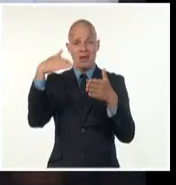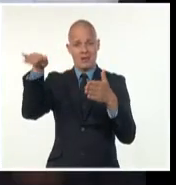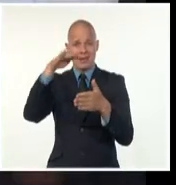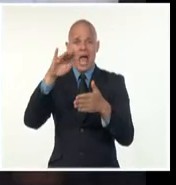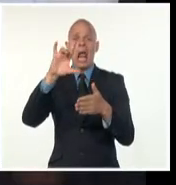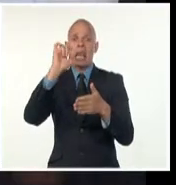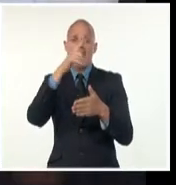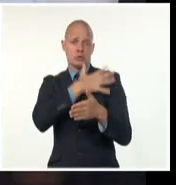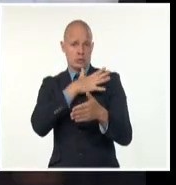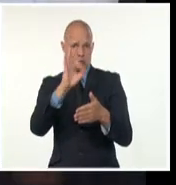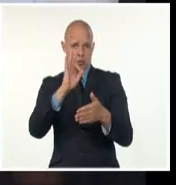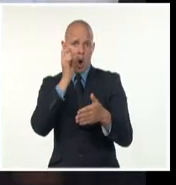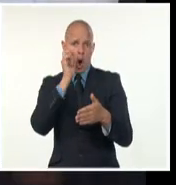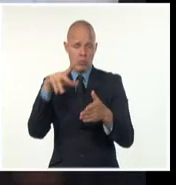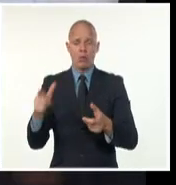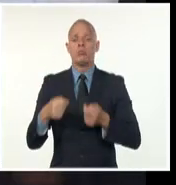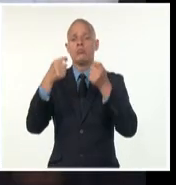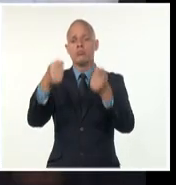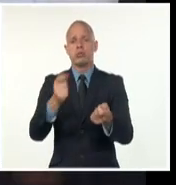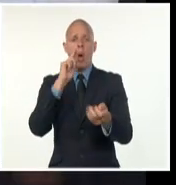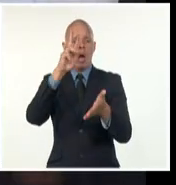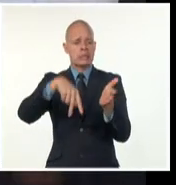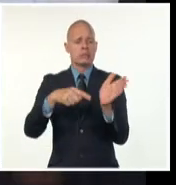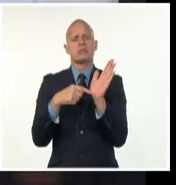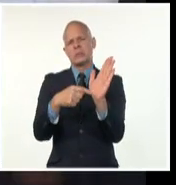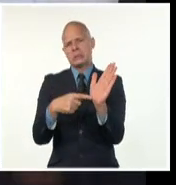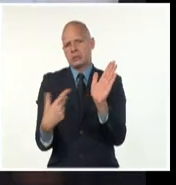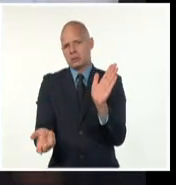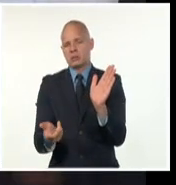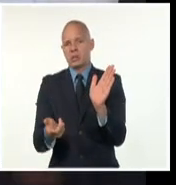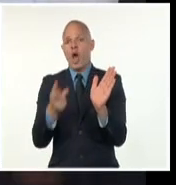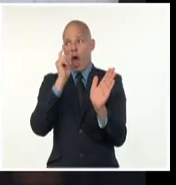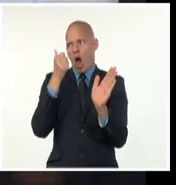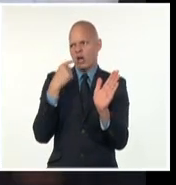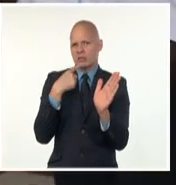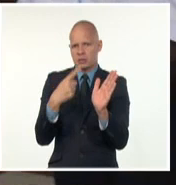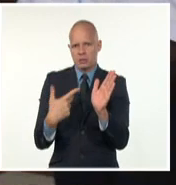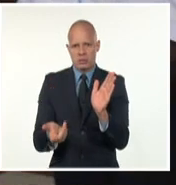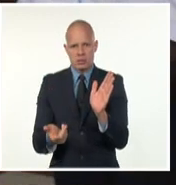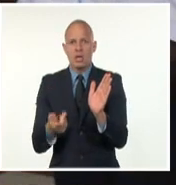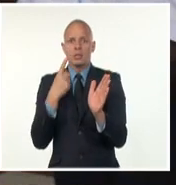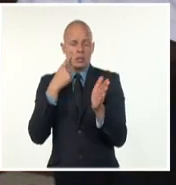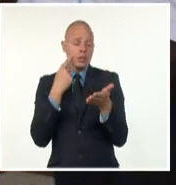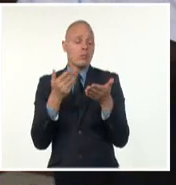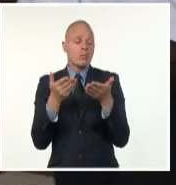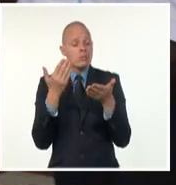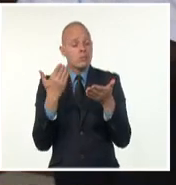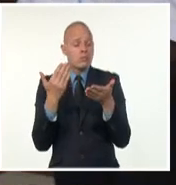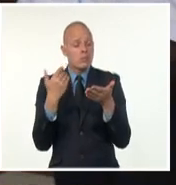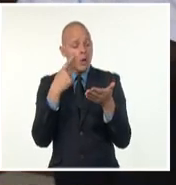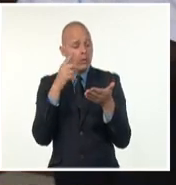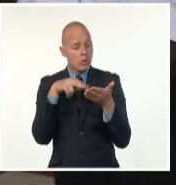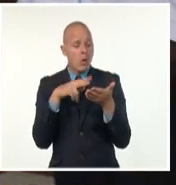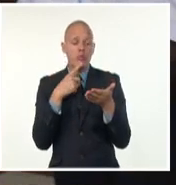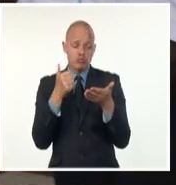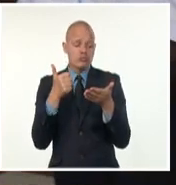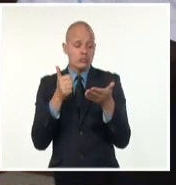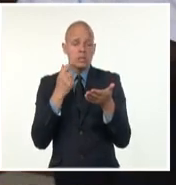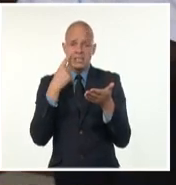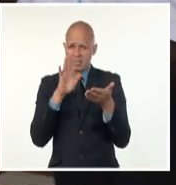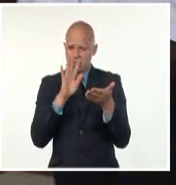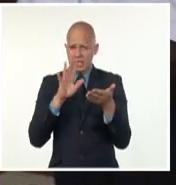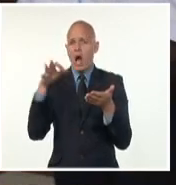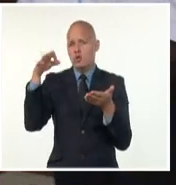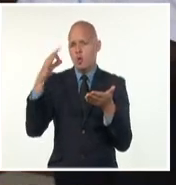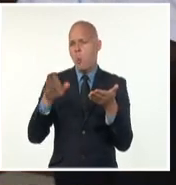El miembro del Buró Político del Partido y titular del Parlamento cubano significó la importancia de los anteproyectos de leyes